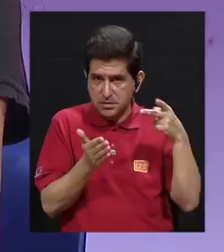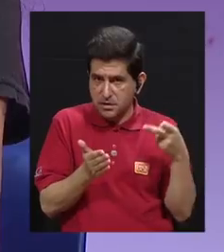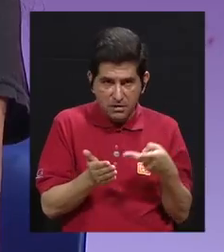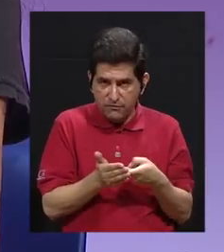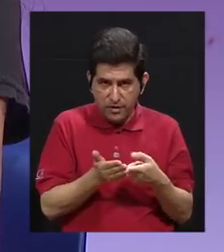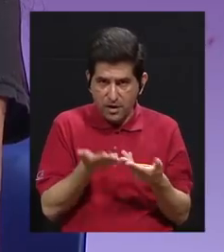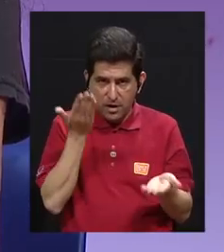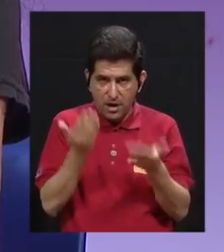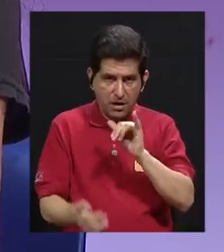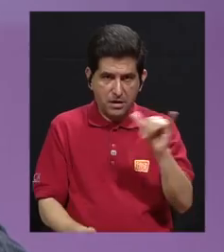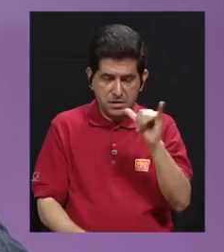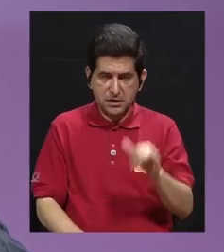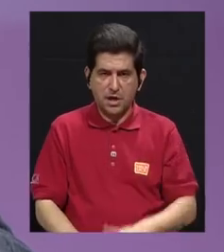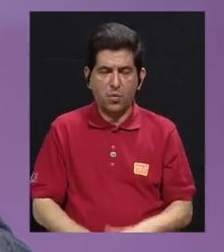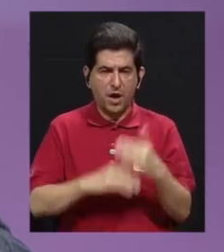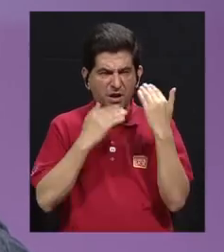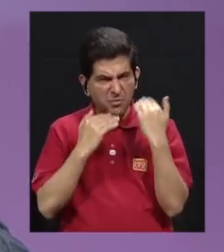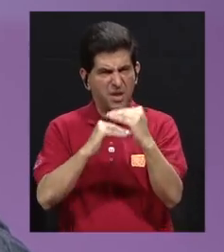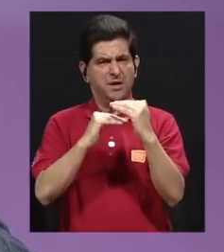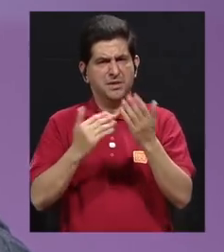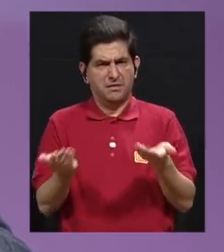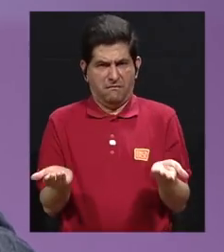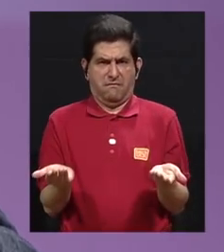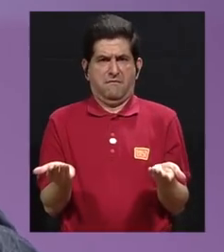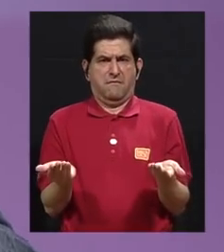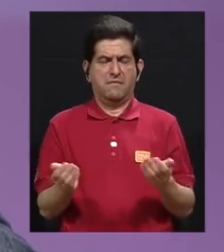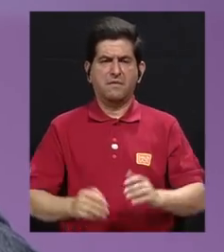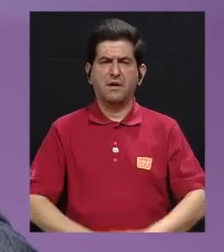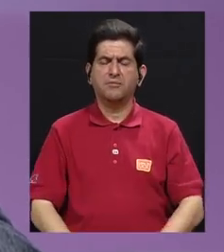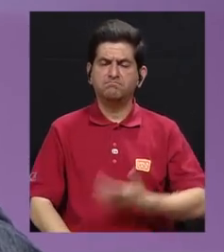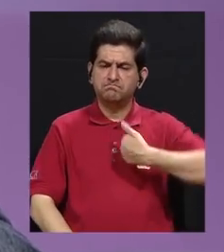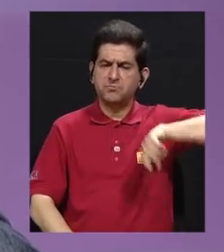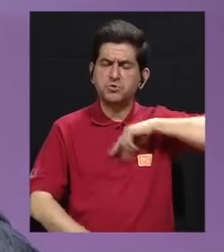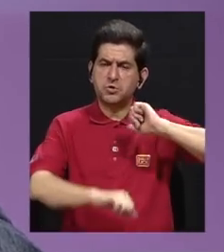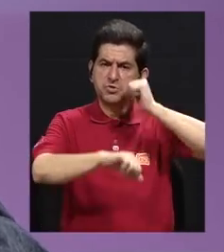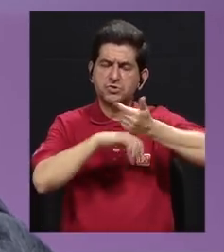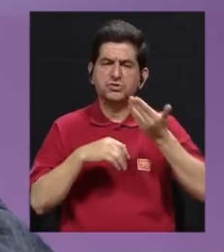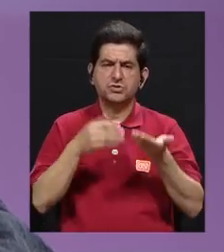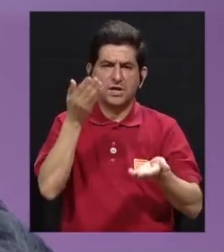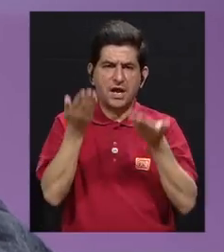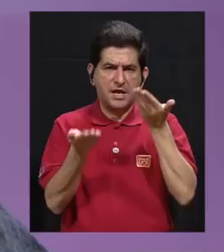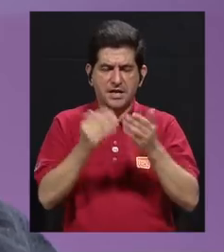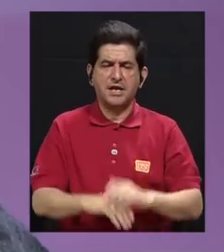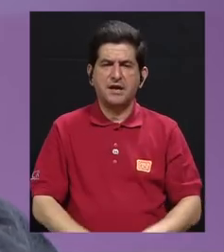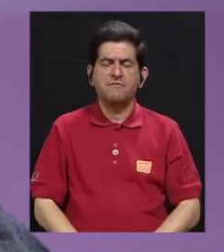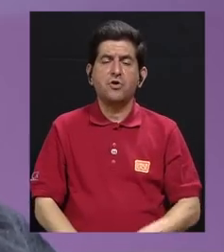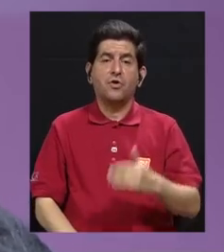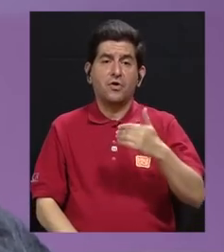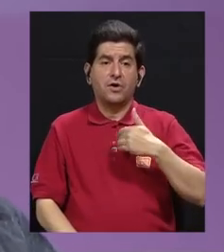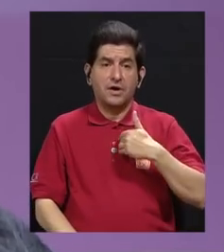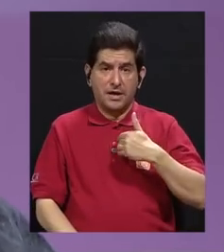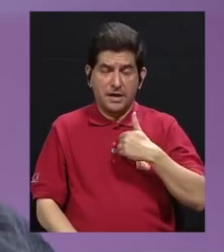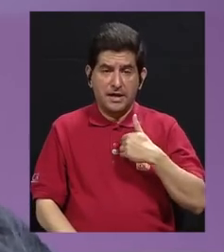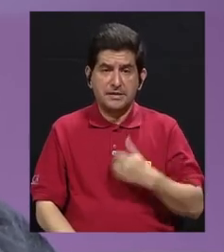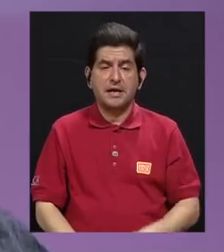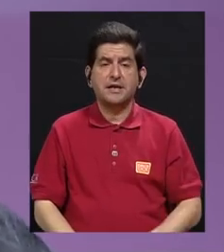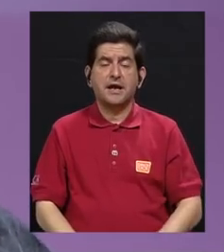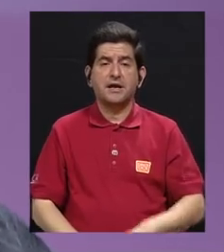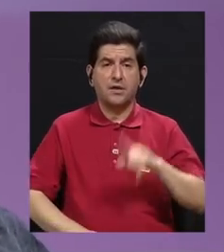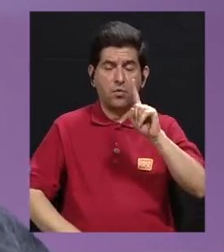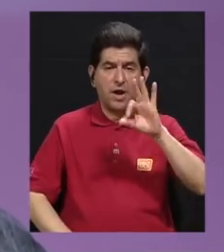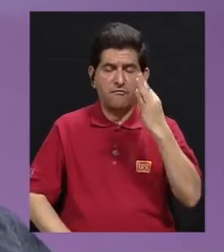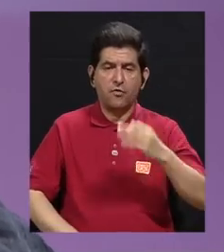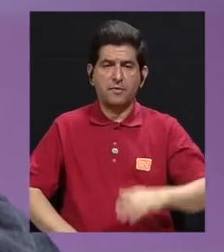niños, eso sería pues también como muy limitado, ¿no? Entonces más bien planteamos un equilibrio cheje, o sea,